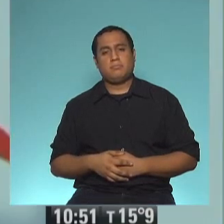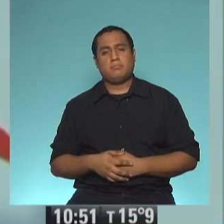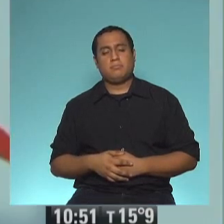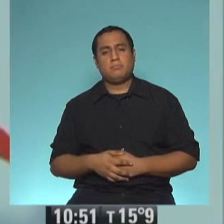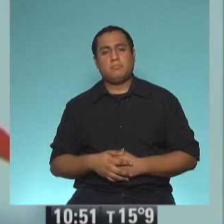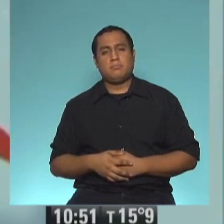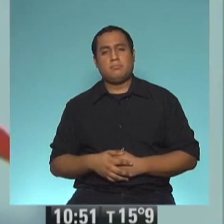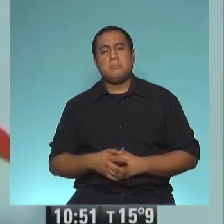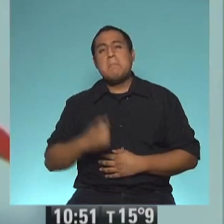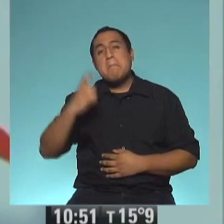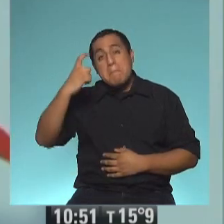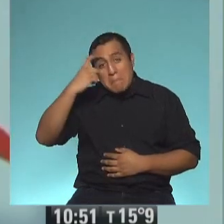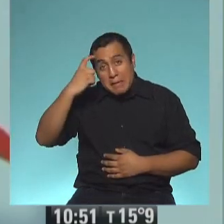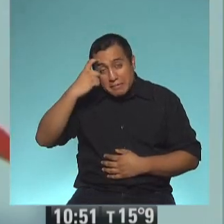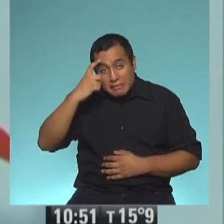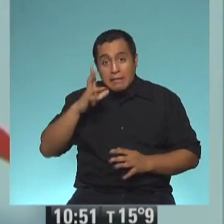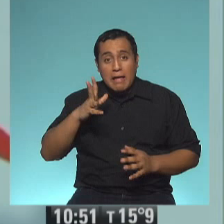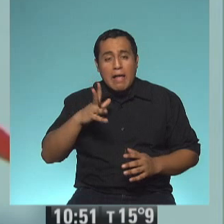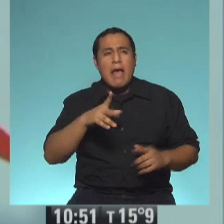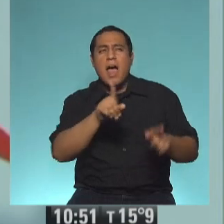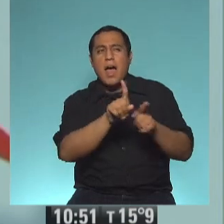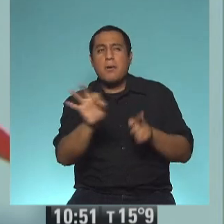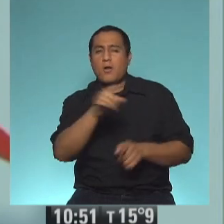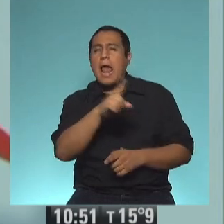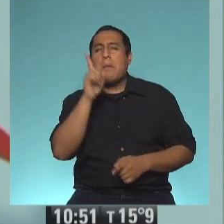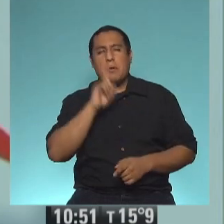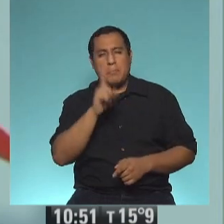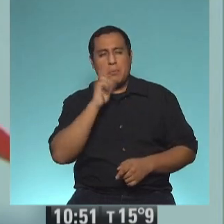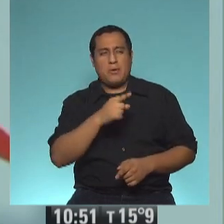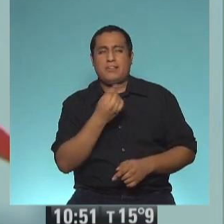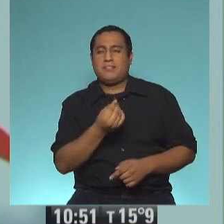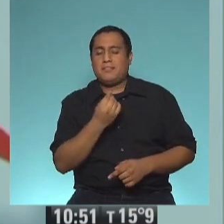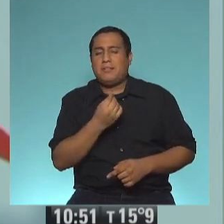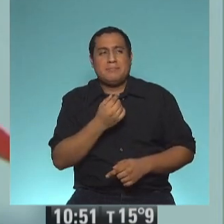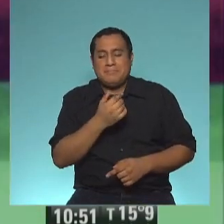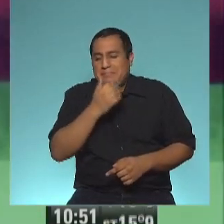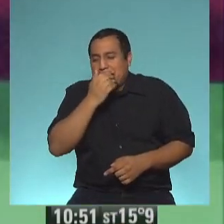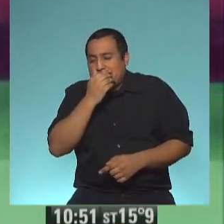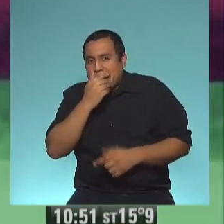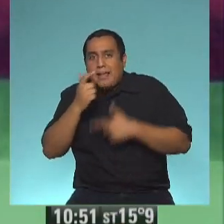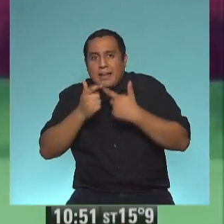pensó que su hermano no estaba haciendo propósito y le dieron ganas de reírse